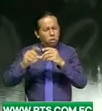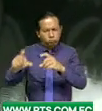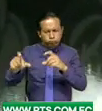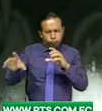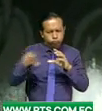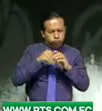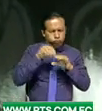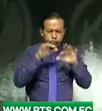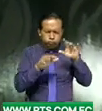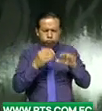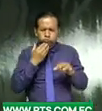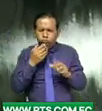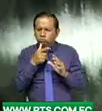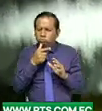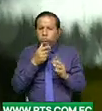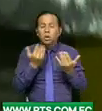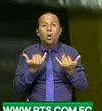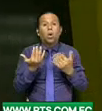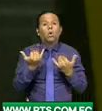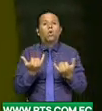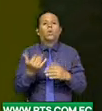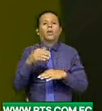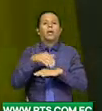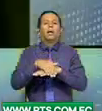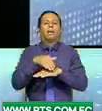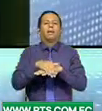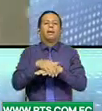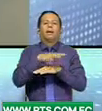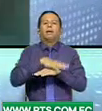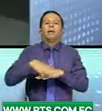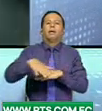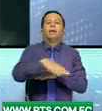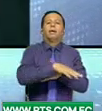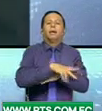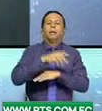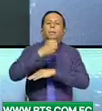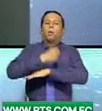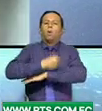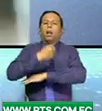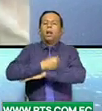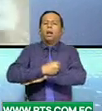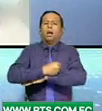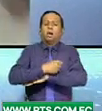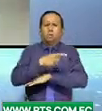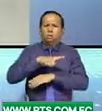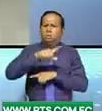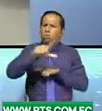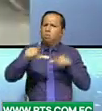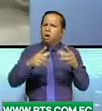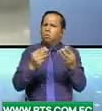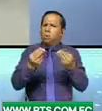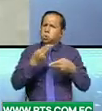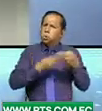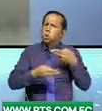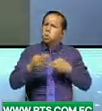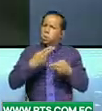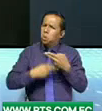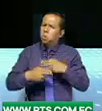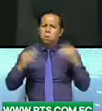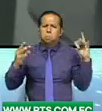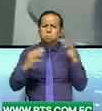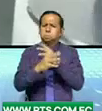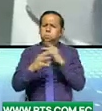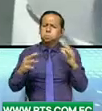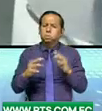que ocurrió aquí en la tarde en el sector de pascuales zona comercial muy transitada donde afortunadamente no hubo más